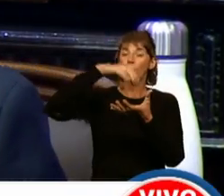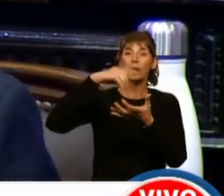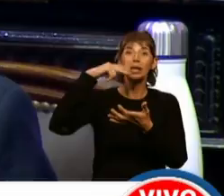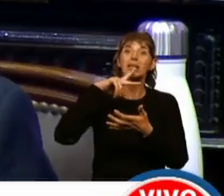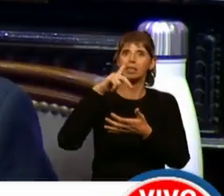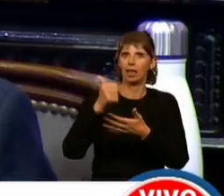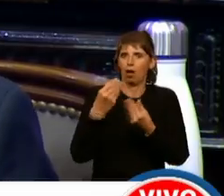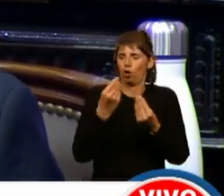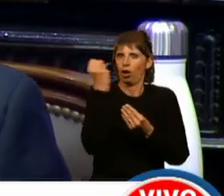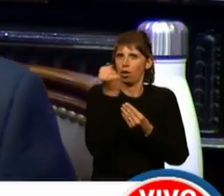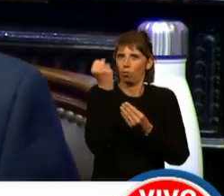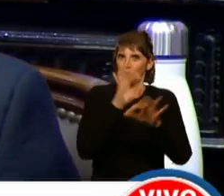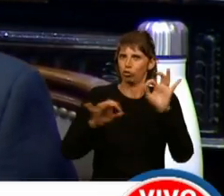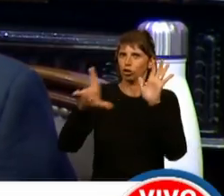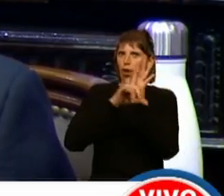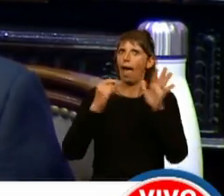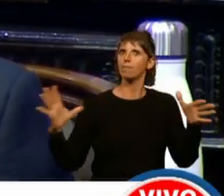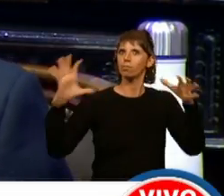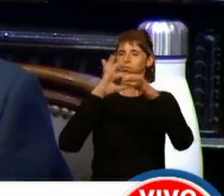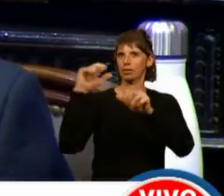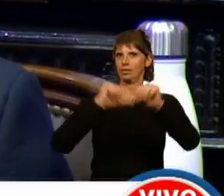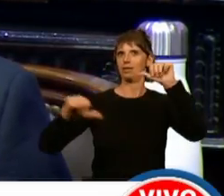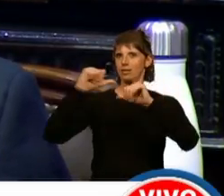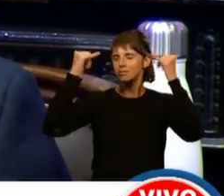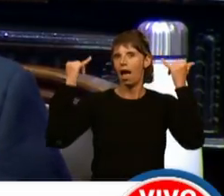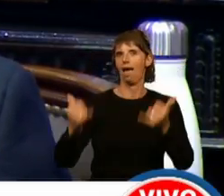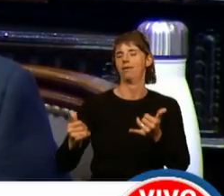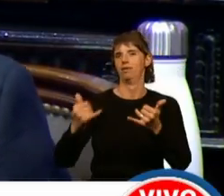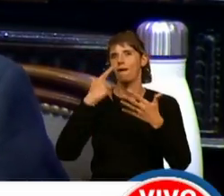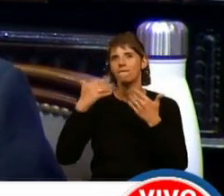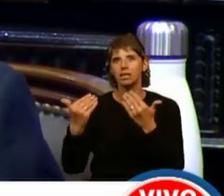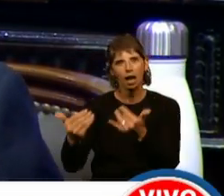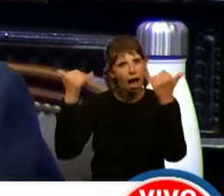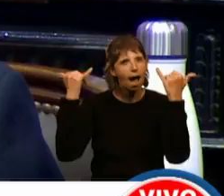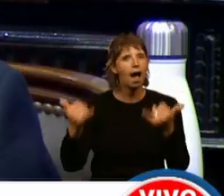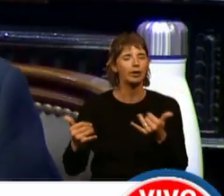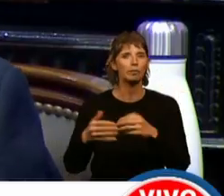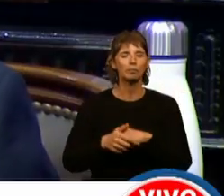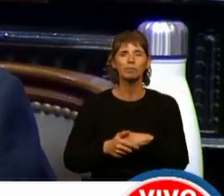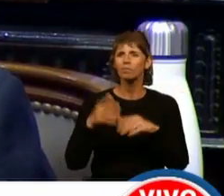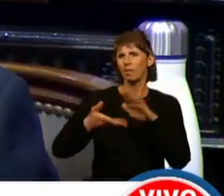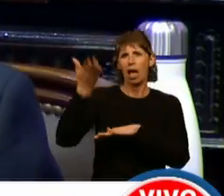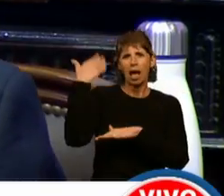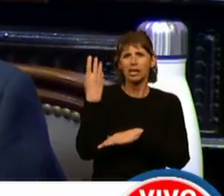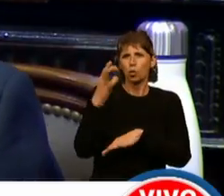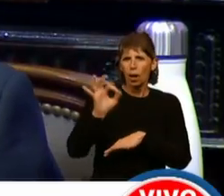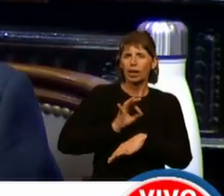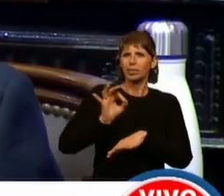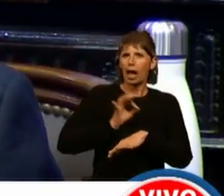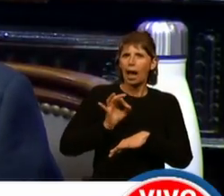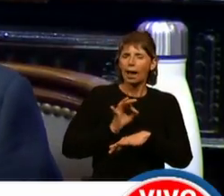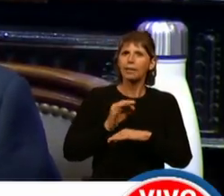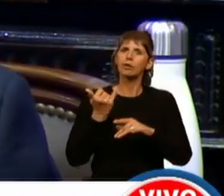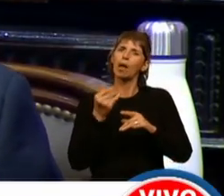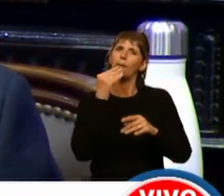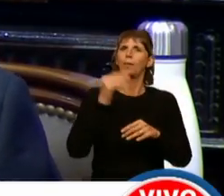científico a este proyecto más allá que como se dice en cierta medida hace 40 años que venimos en parcheando y